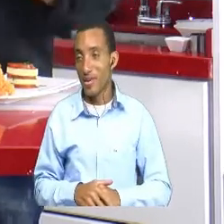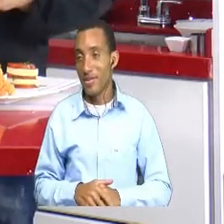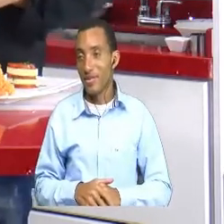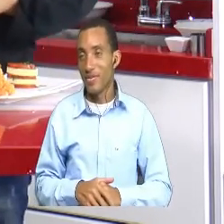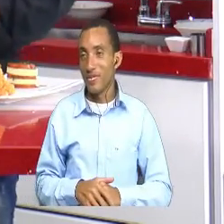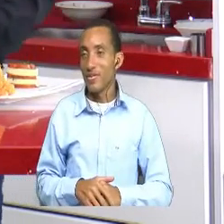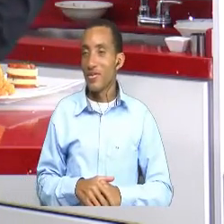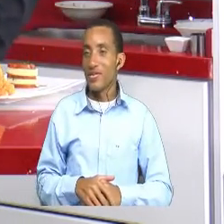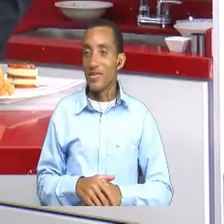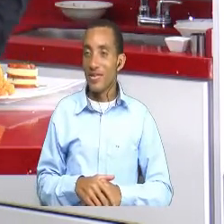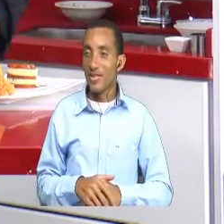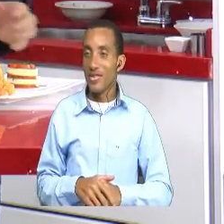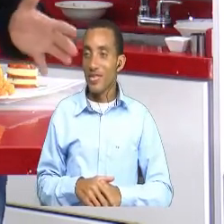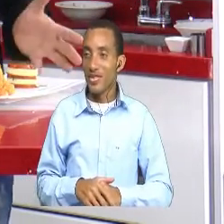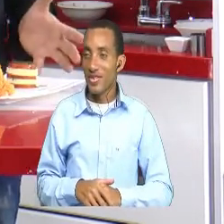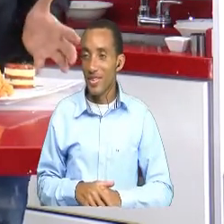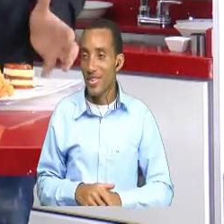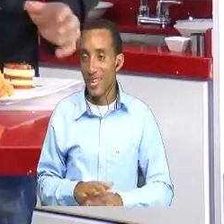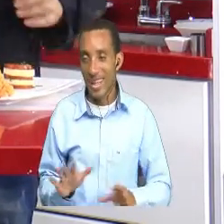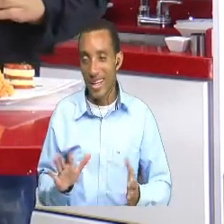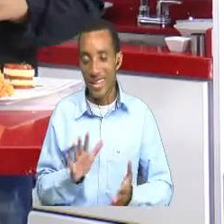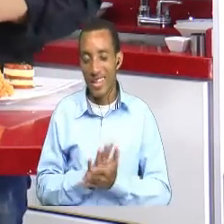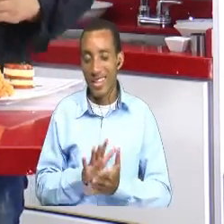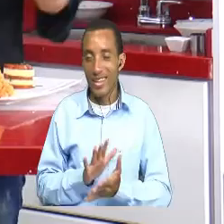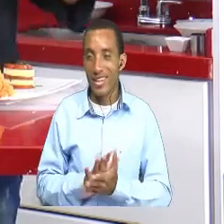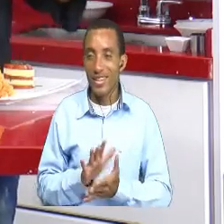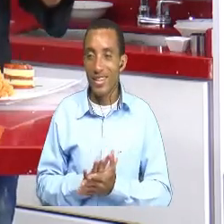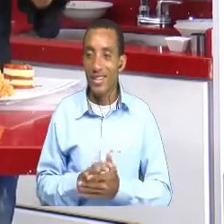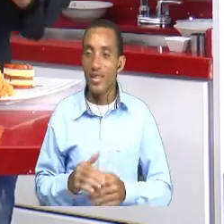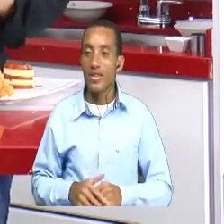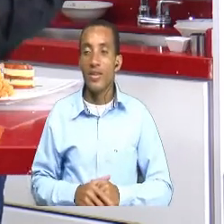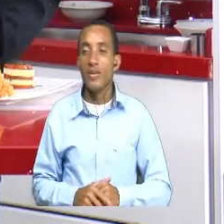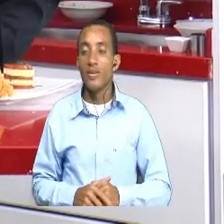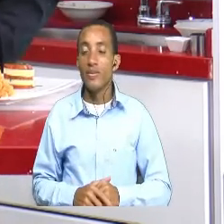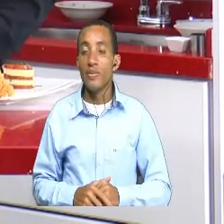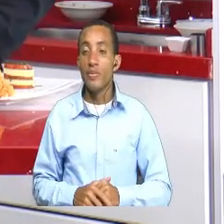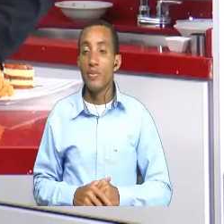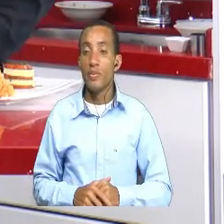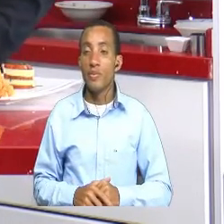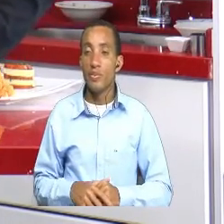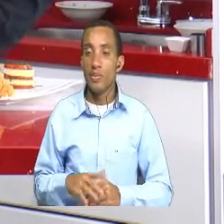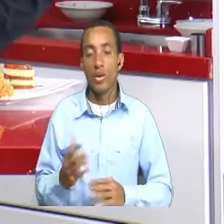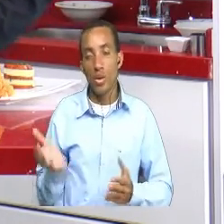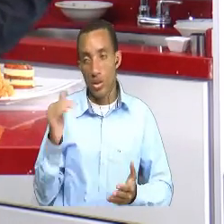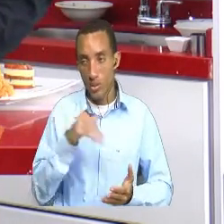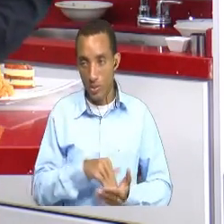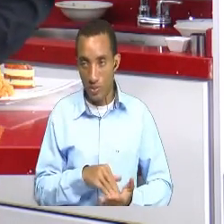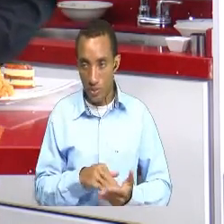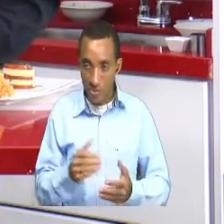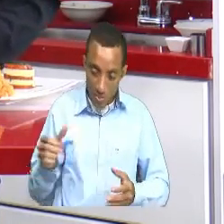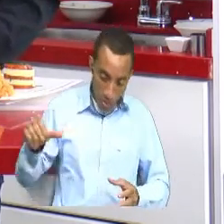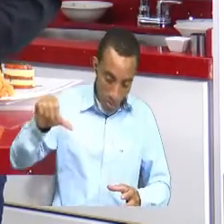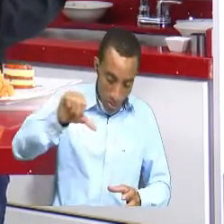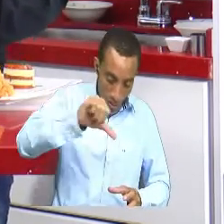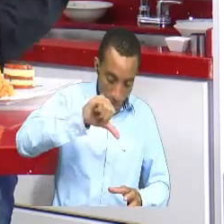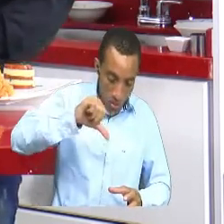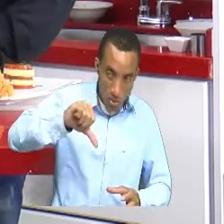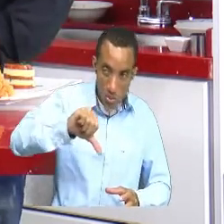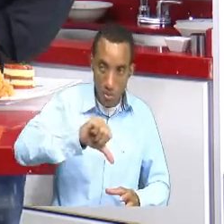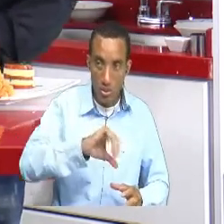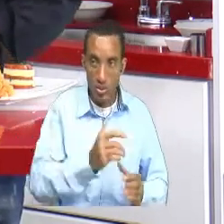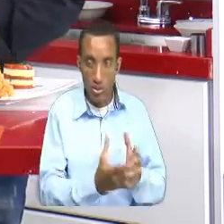vestidos de lo mismo entonces aquí préstame nuevamente el balsámico y el aceite